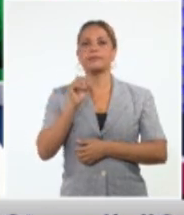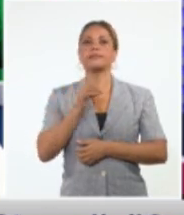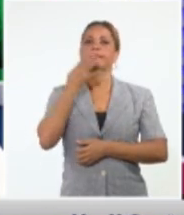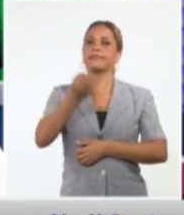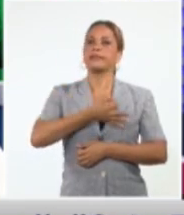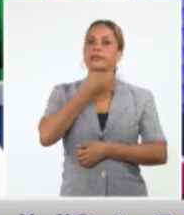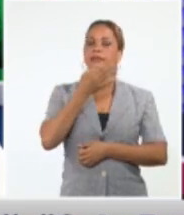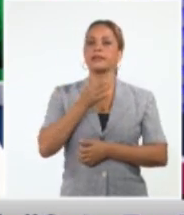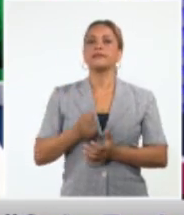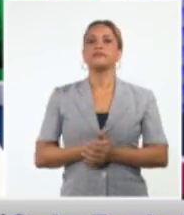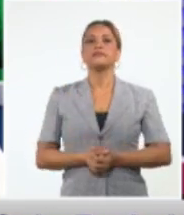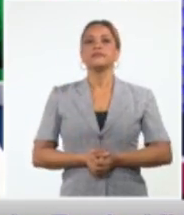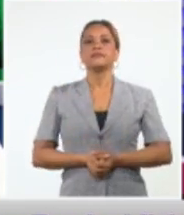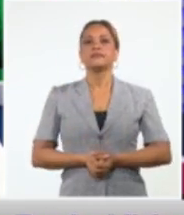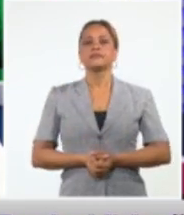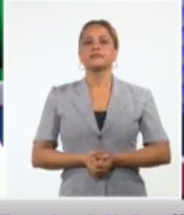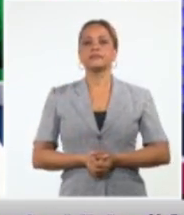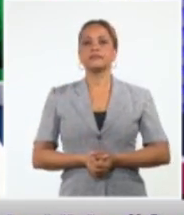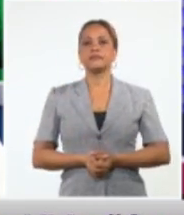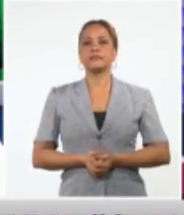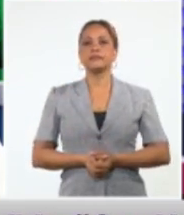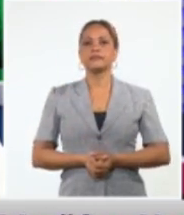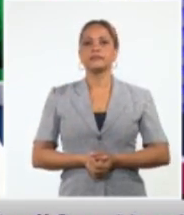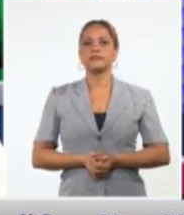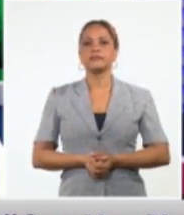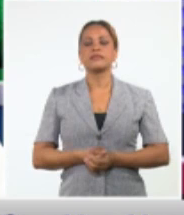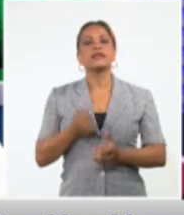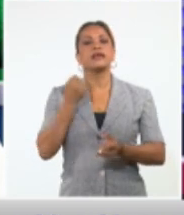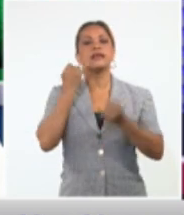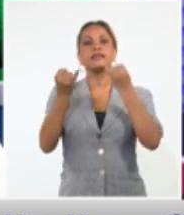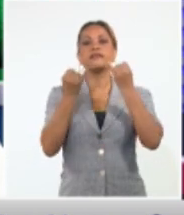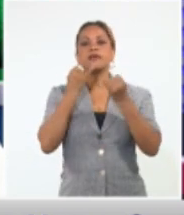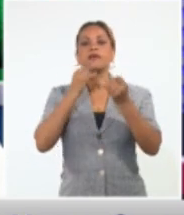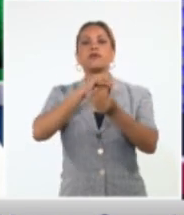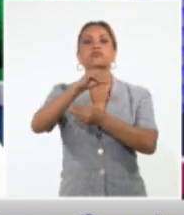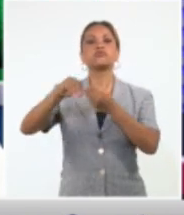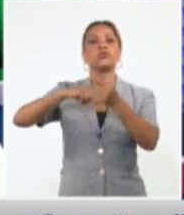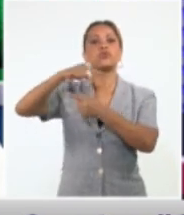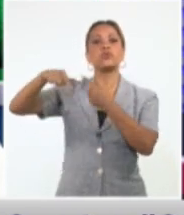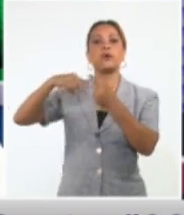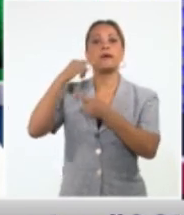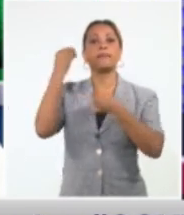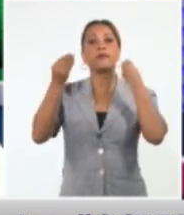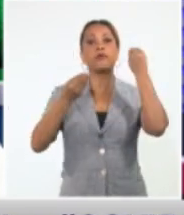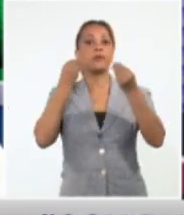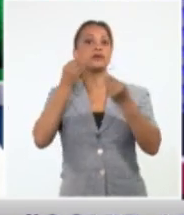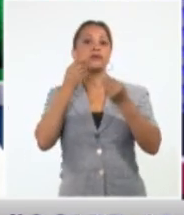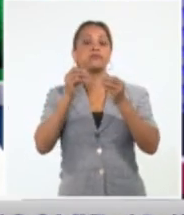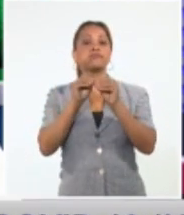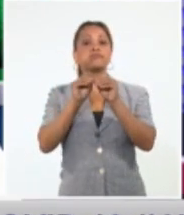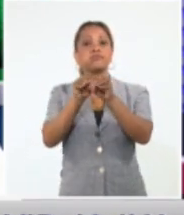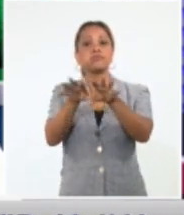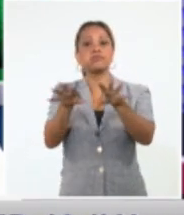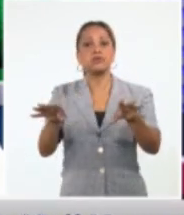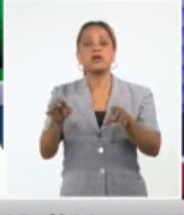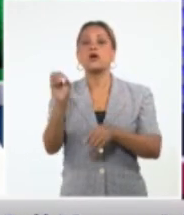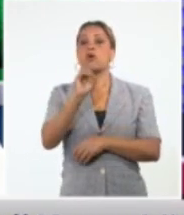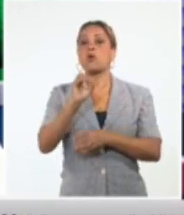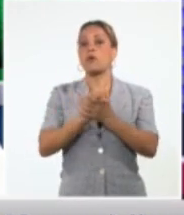B.1.1.529, bien, es una clasificación, identificada como variante de preocupación por la Organización Mundial de la